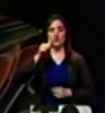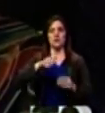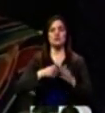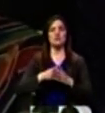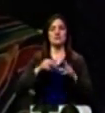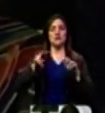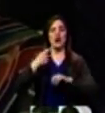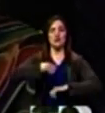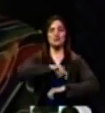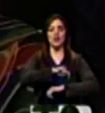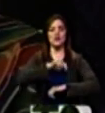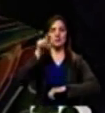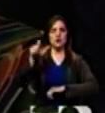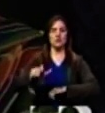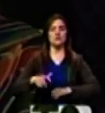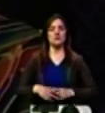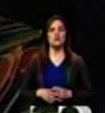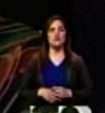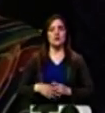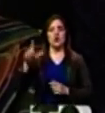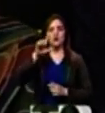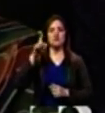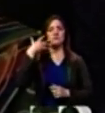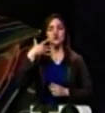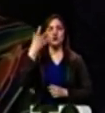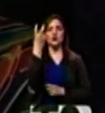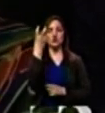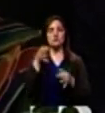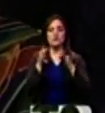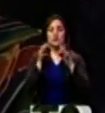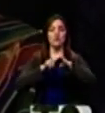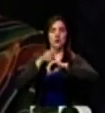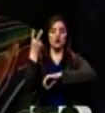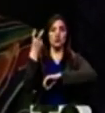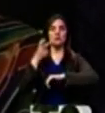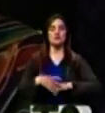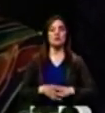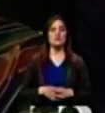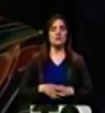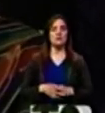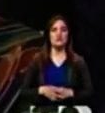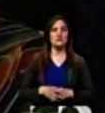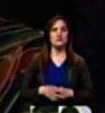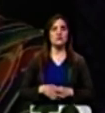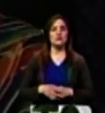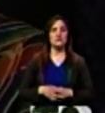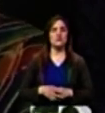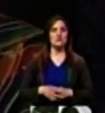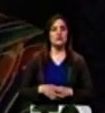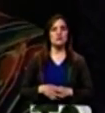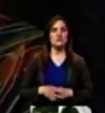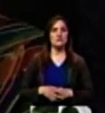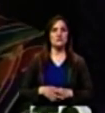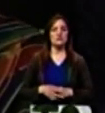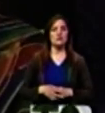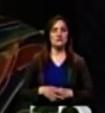español, David Mora. El lunes 12 de febrero, a las 12 del día, seis toros de Mirafuente y Vistahermosa,